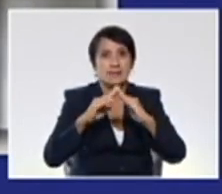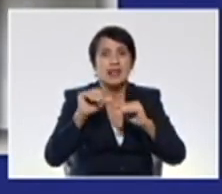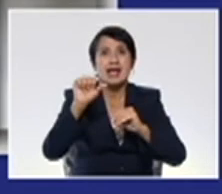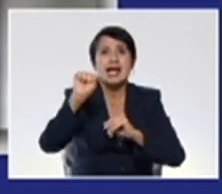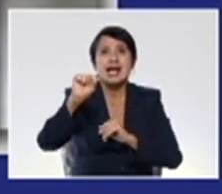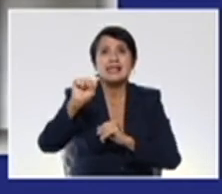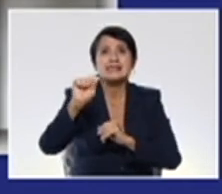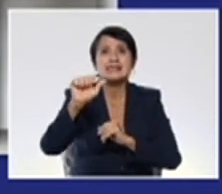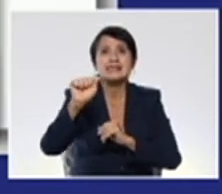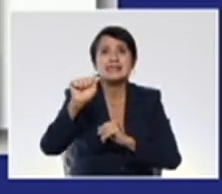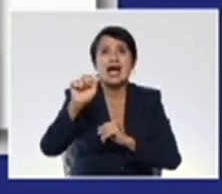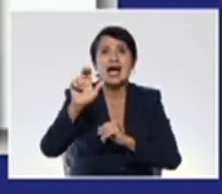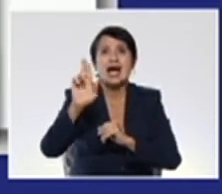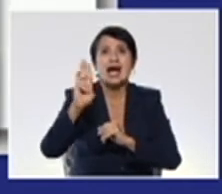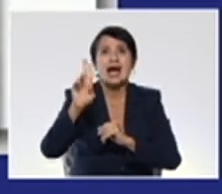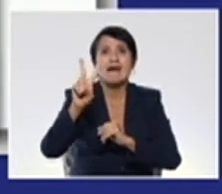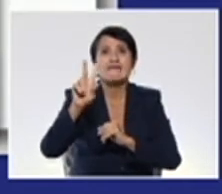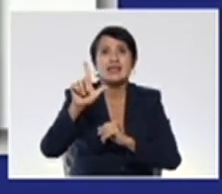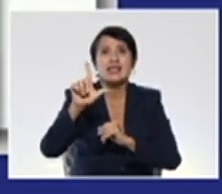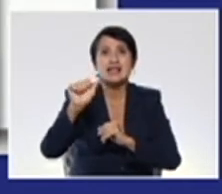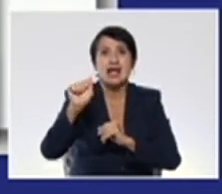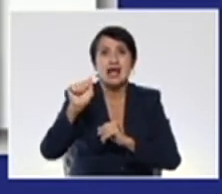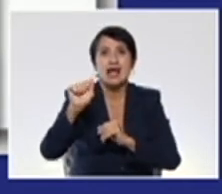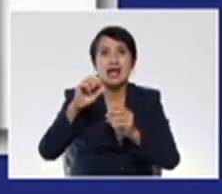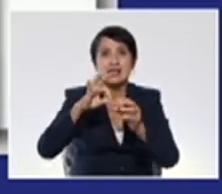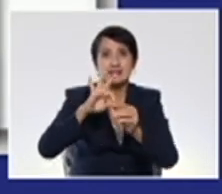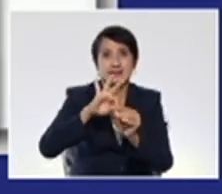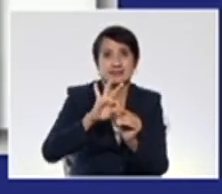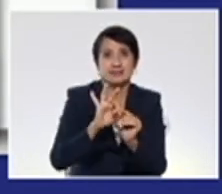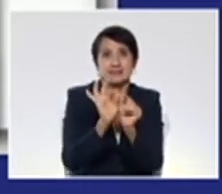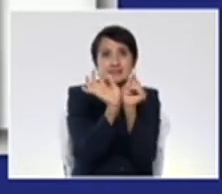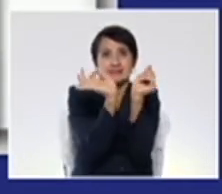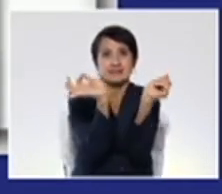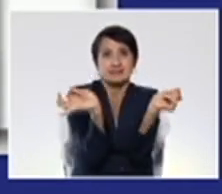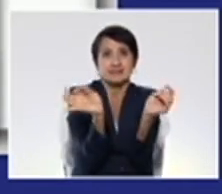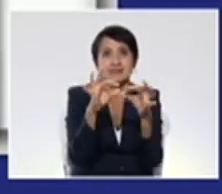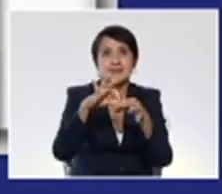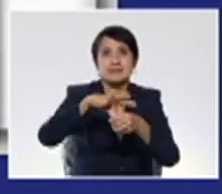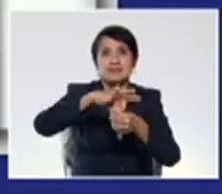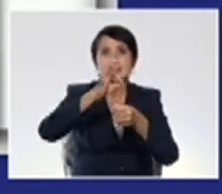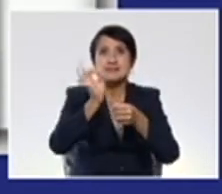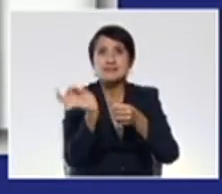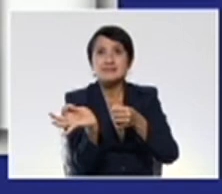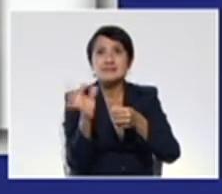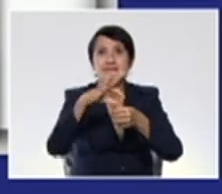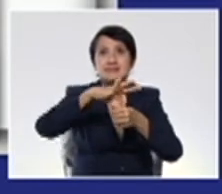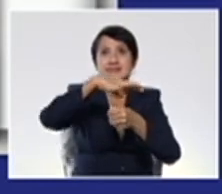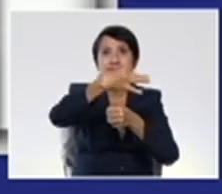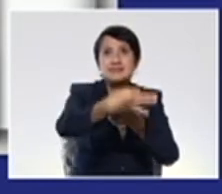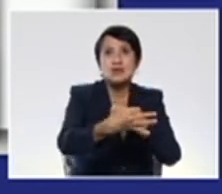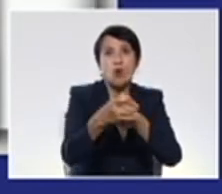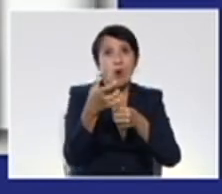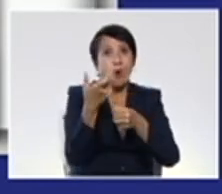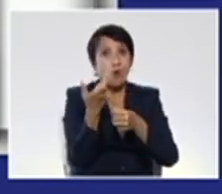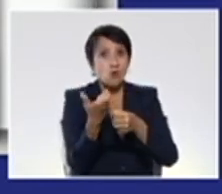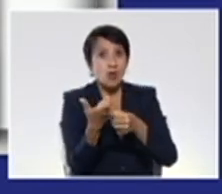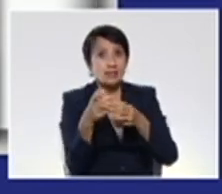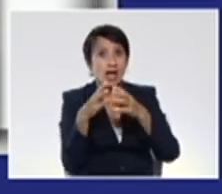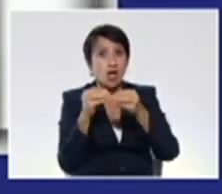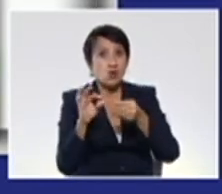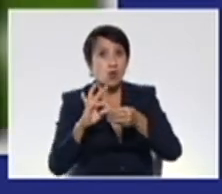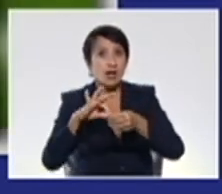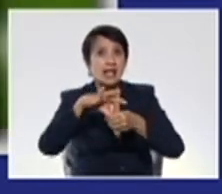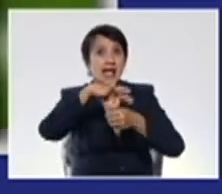sábila, planta milenaria, reina del reino vegetal. Una planta de hojas gruesas, frondosas, que en